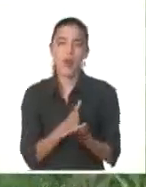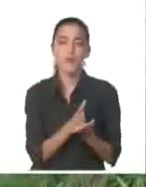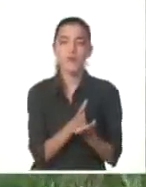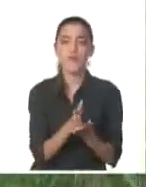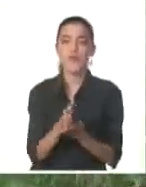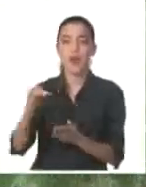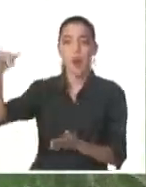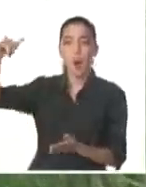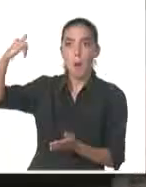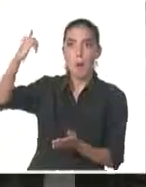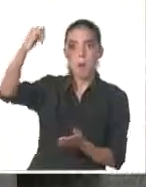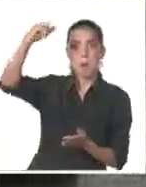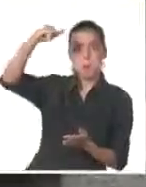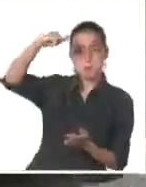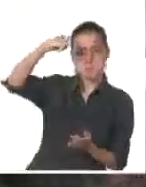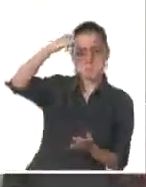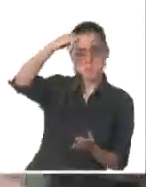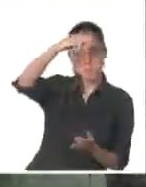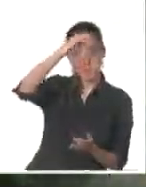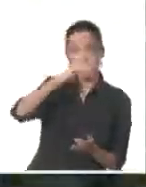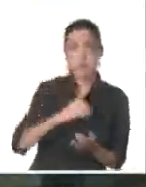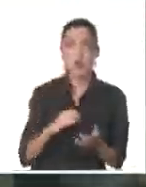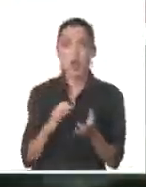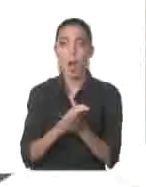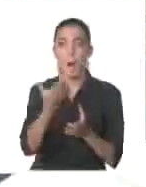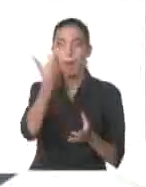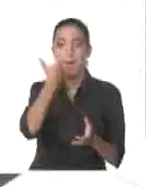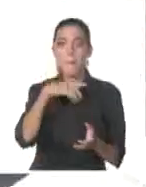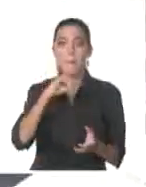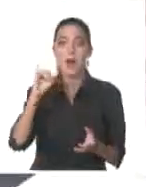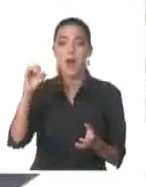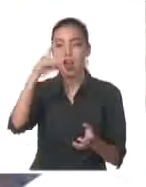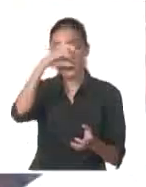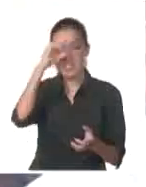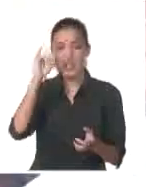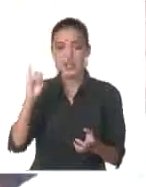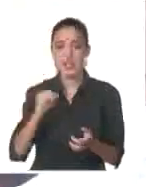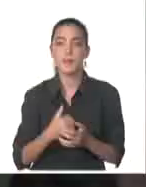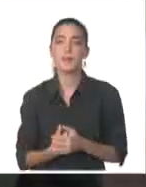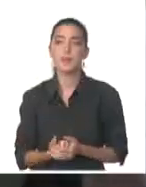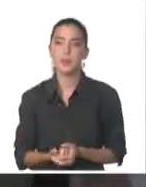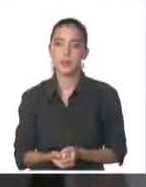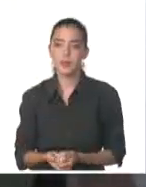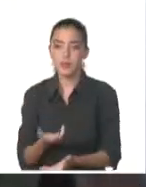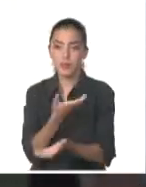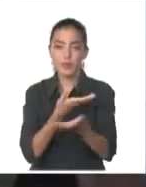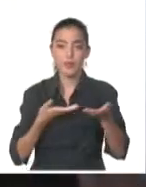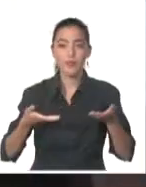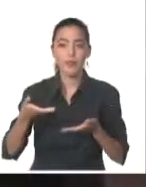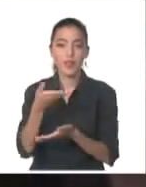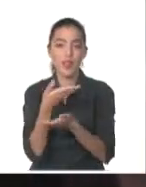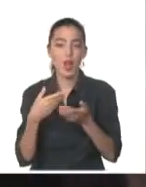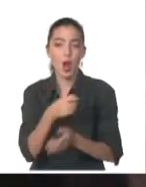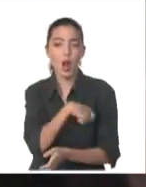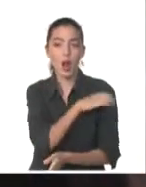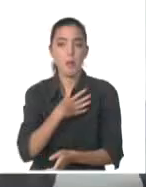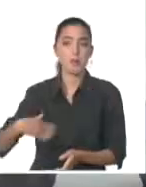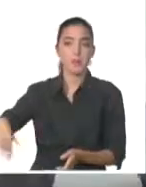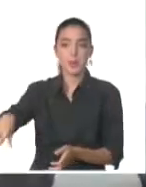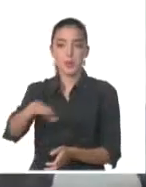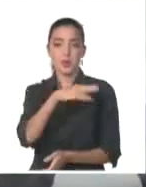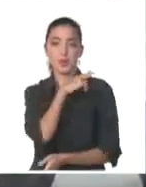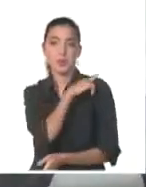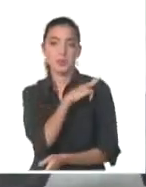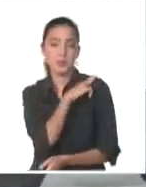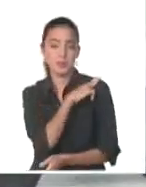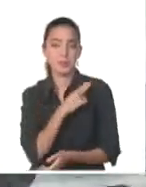territorio severamente afectado hace 8 años por el huracán Matthews. En diálogo con la población y sus autoridades, el presidente y el primer